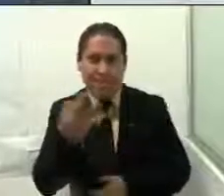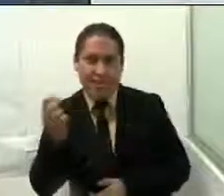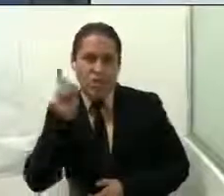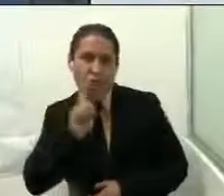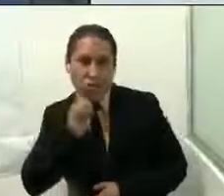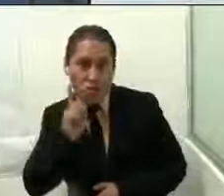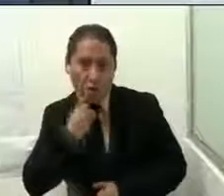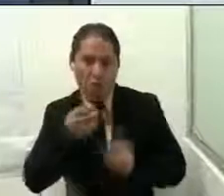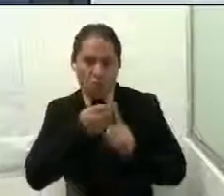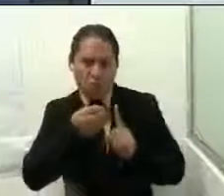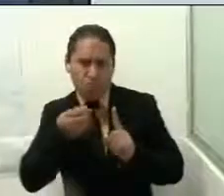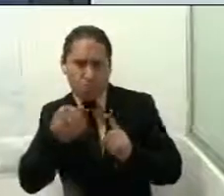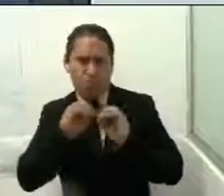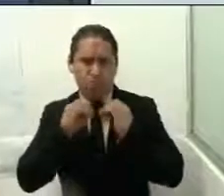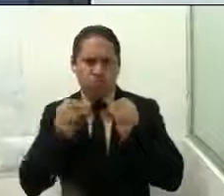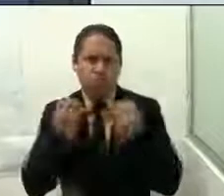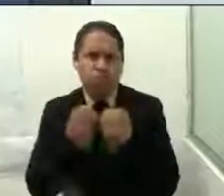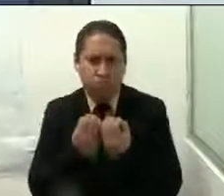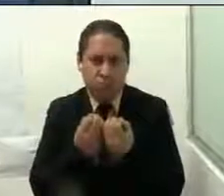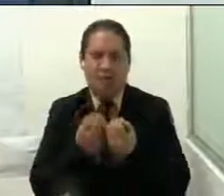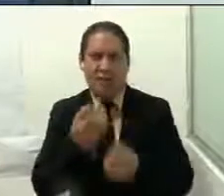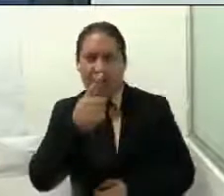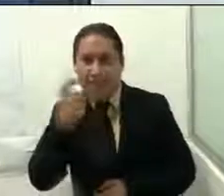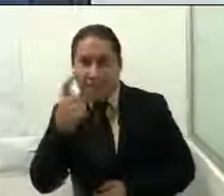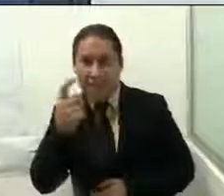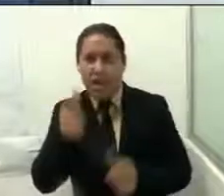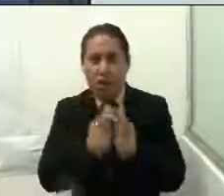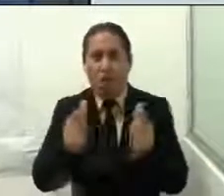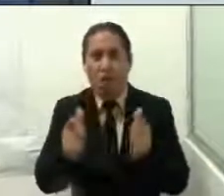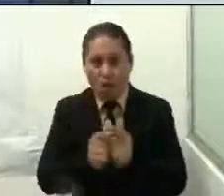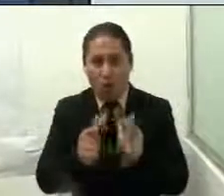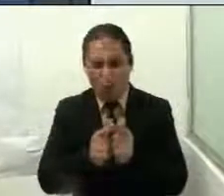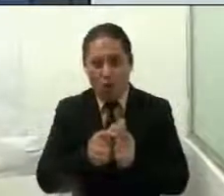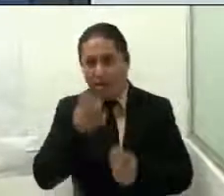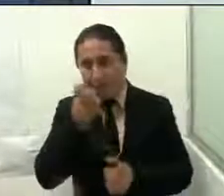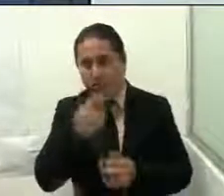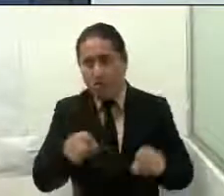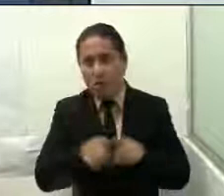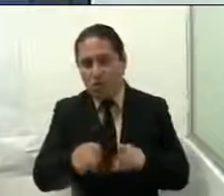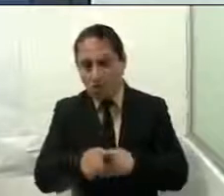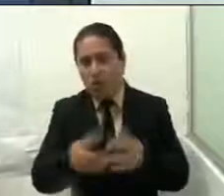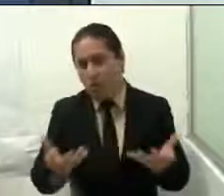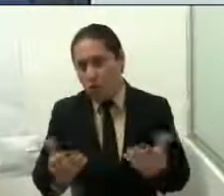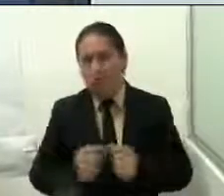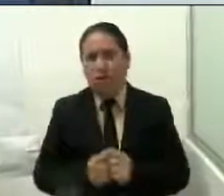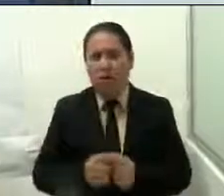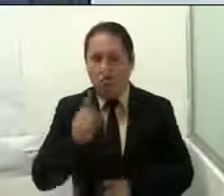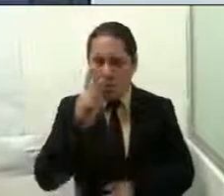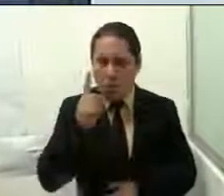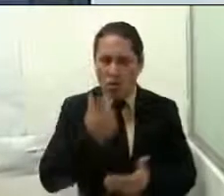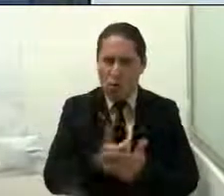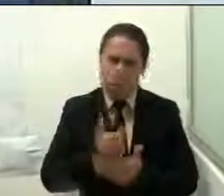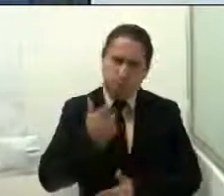organizadas en 100 grupos pecuarios del componente extensionismo con una inversión